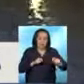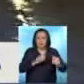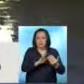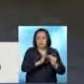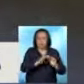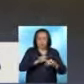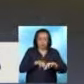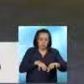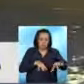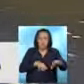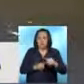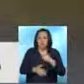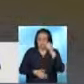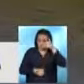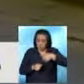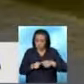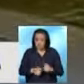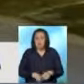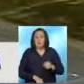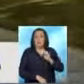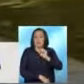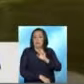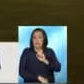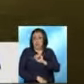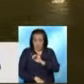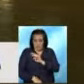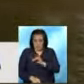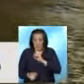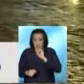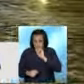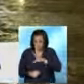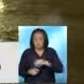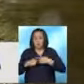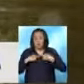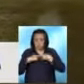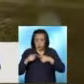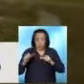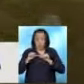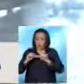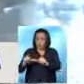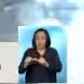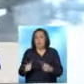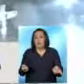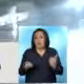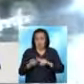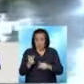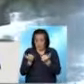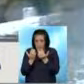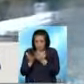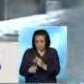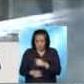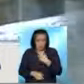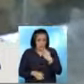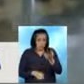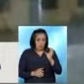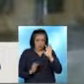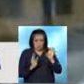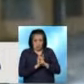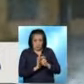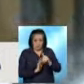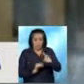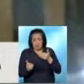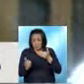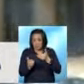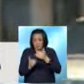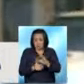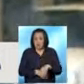humanos. Recordemos que el Senami ha anunciado que las lluvias van a continuar hasta el mes de abril. Lo que ha ocurrido, por ejemplo, en localidades